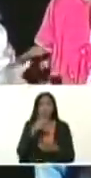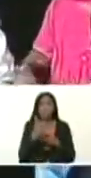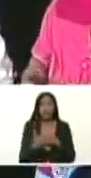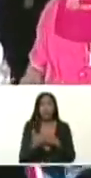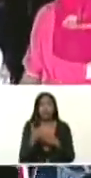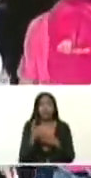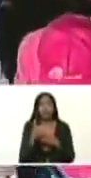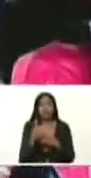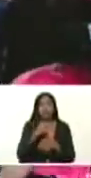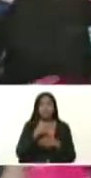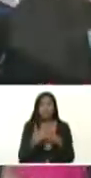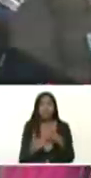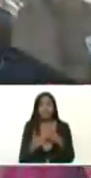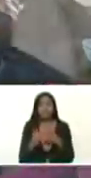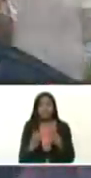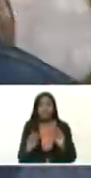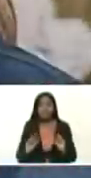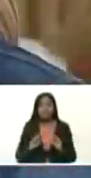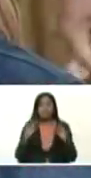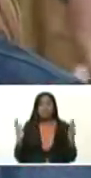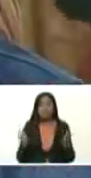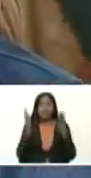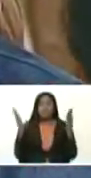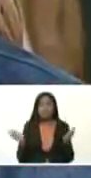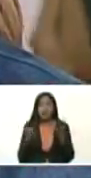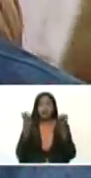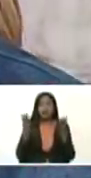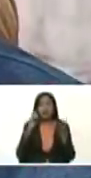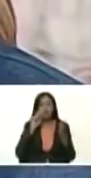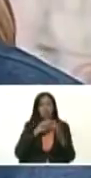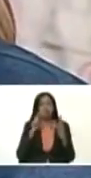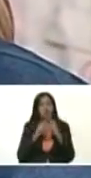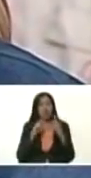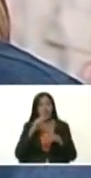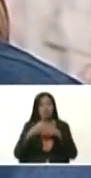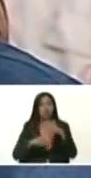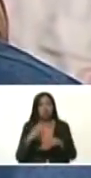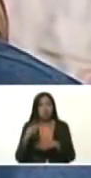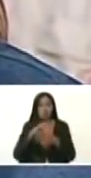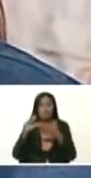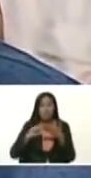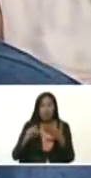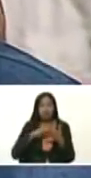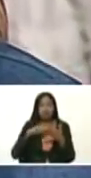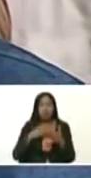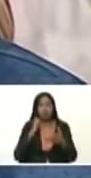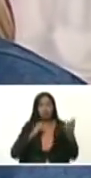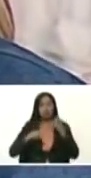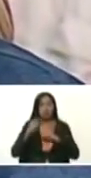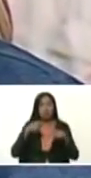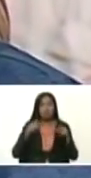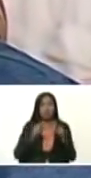para sacar las industrias adelante, que podamos conocer las estrategias productivas para que podamos defender